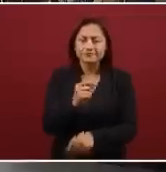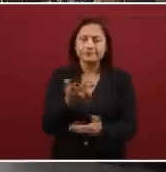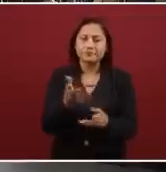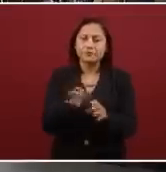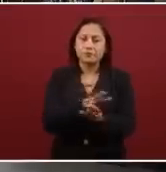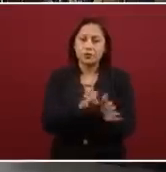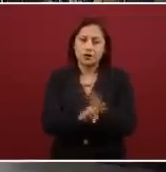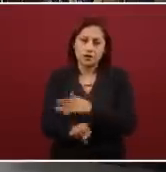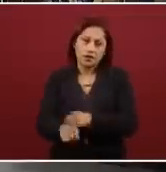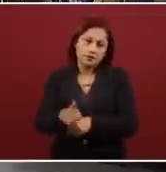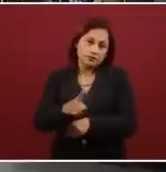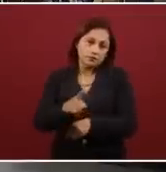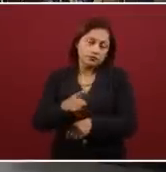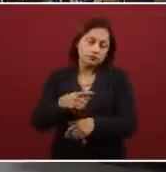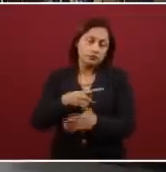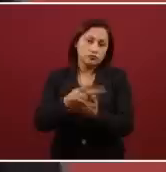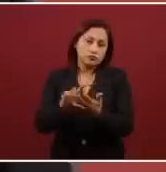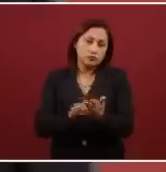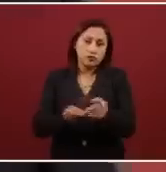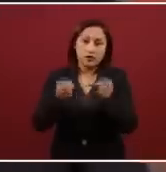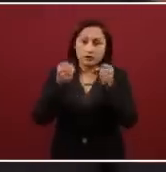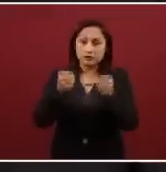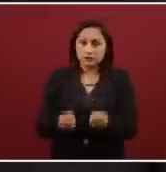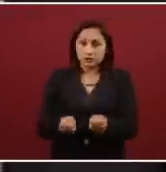Popular. Hay